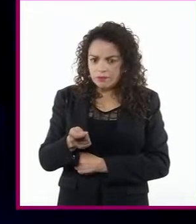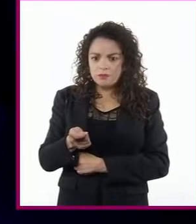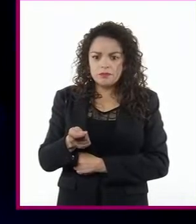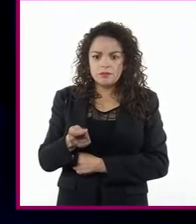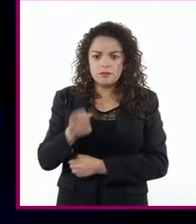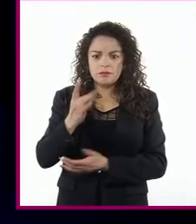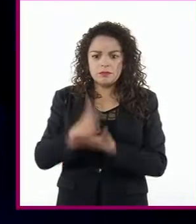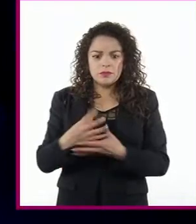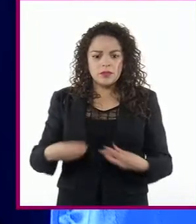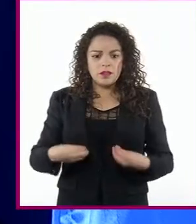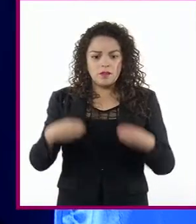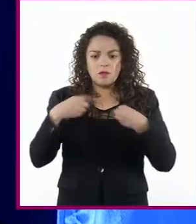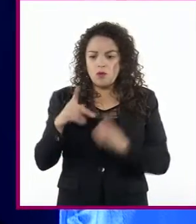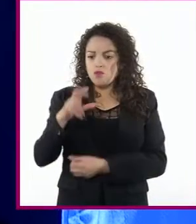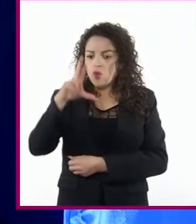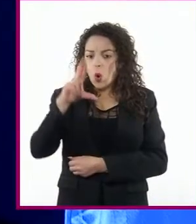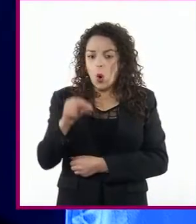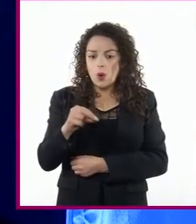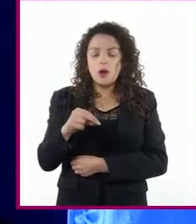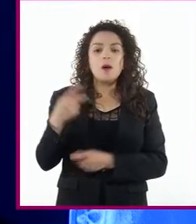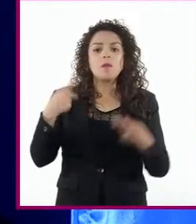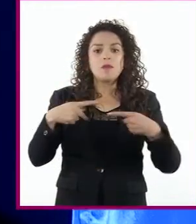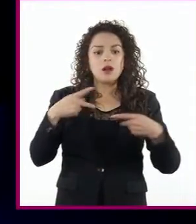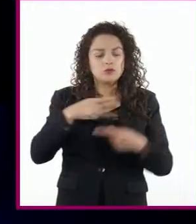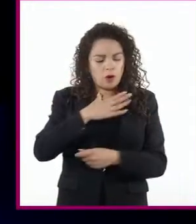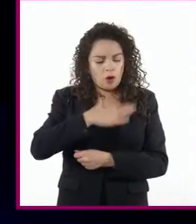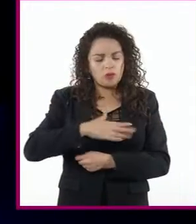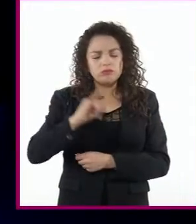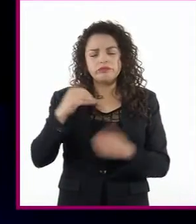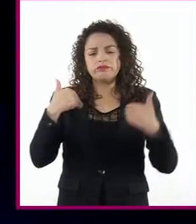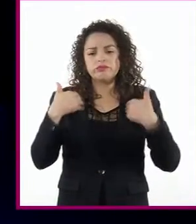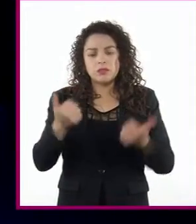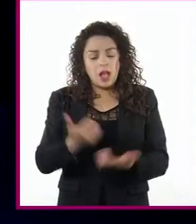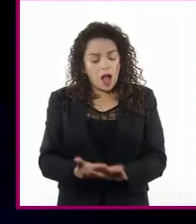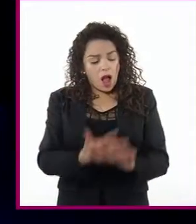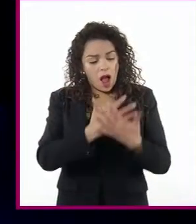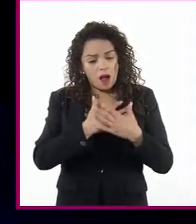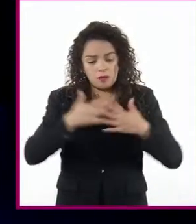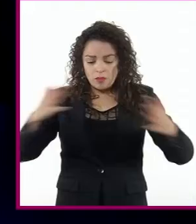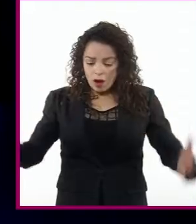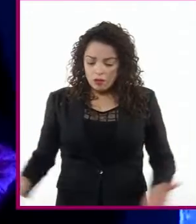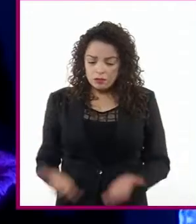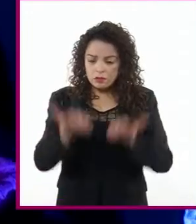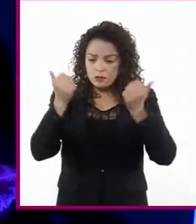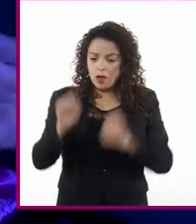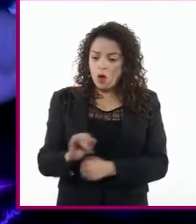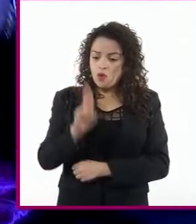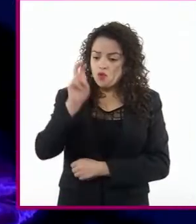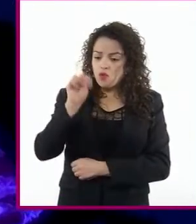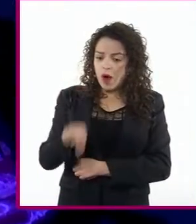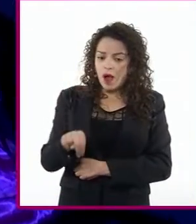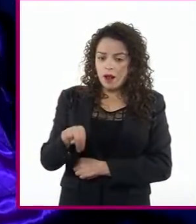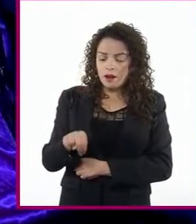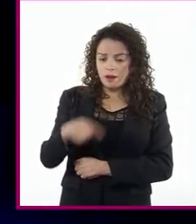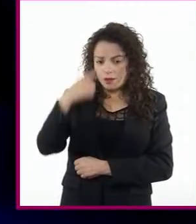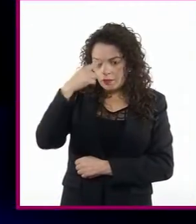más pura los justos comprenderán que el amor salvó a don Juan al pie de la